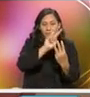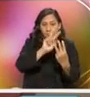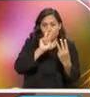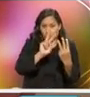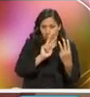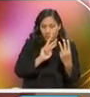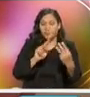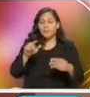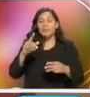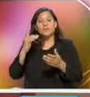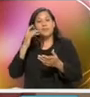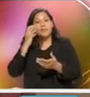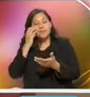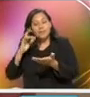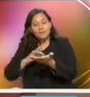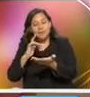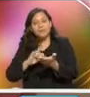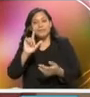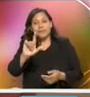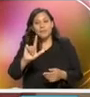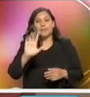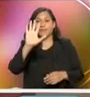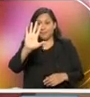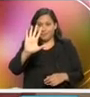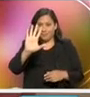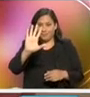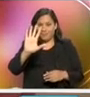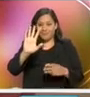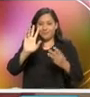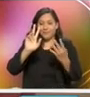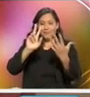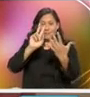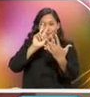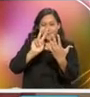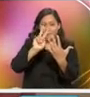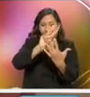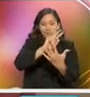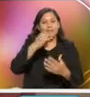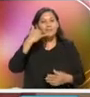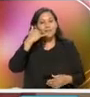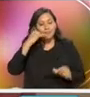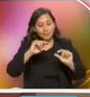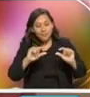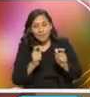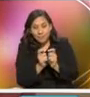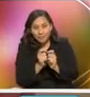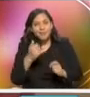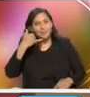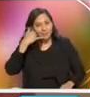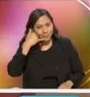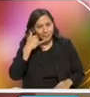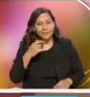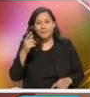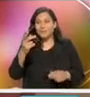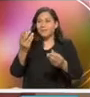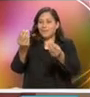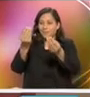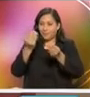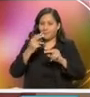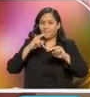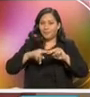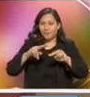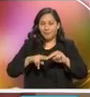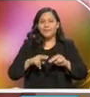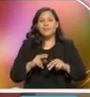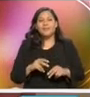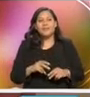y para smartphones para el lunes 5 pases dobles. Abren a los teléfonos del estudio y ellos nos van a pasar los